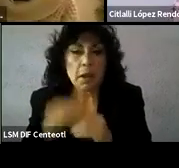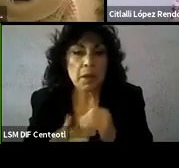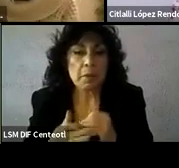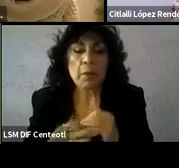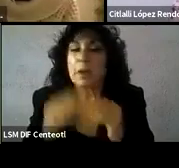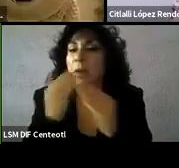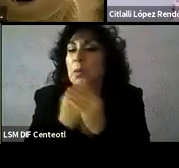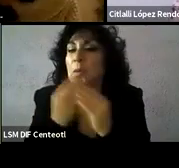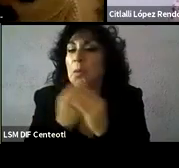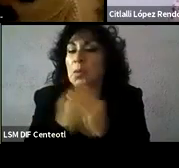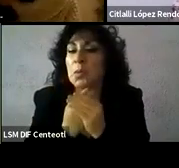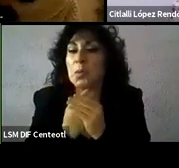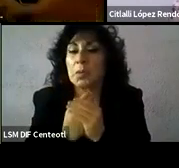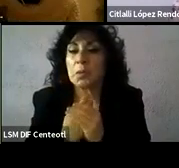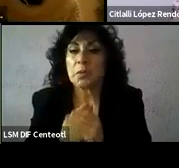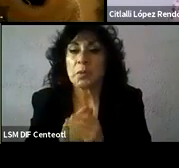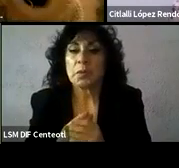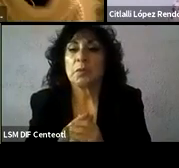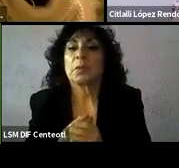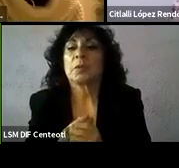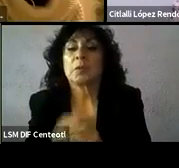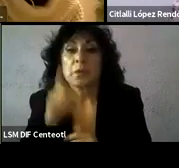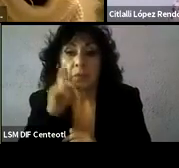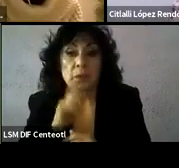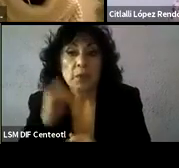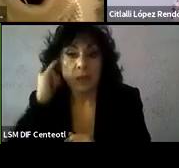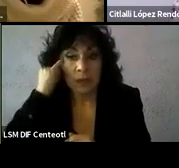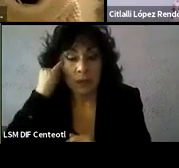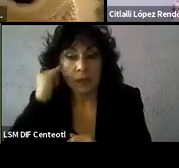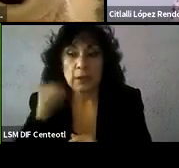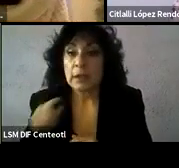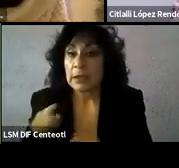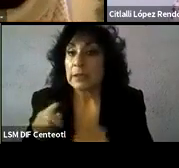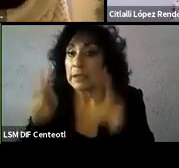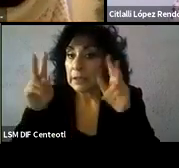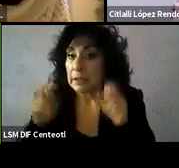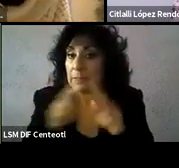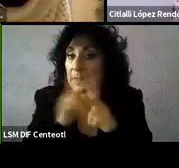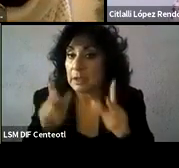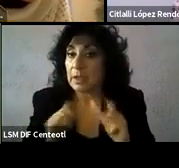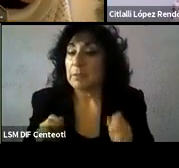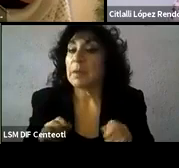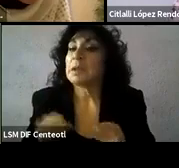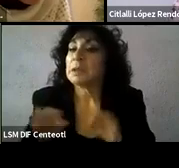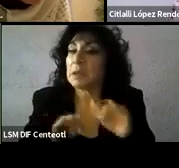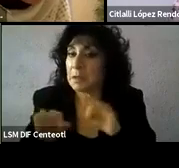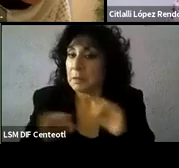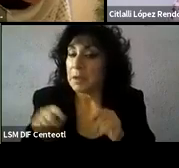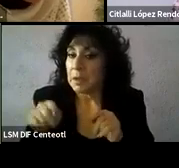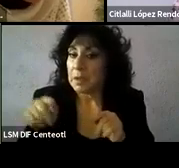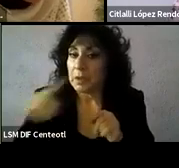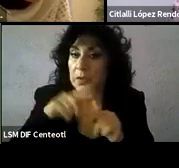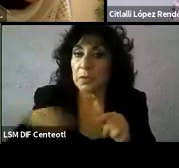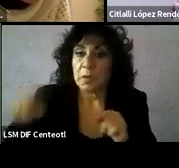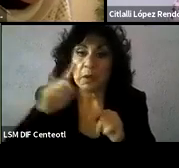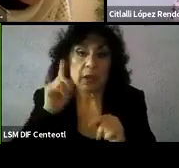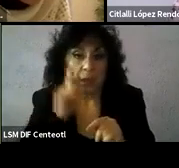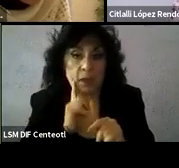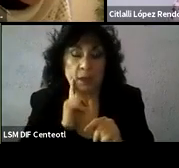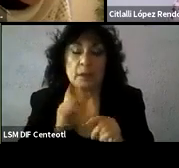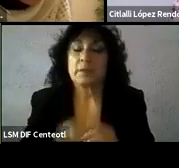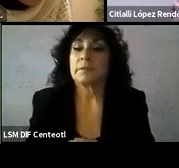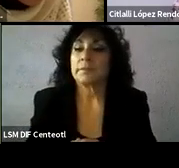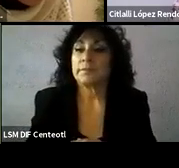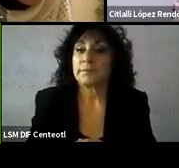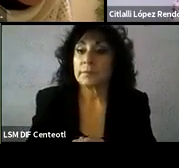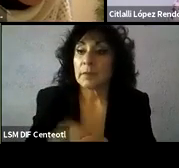para trabajar toda esta parte de paz. Sin embargo, es una lucha que hemos elegido porque es ahí donde creemos